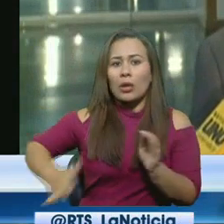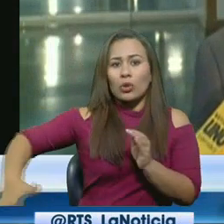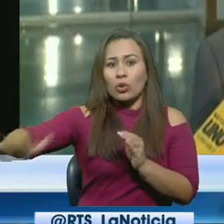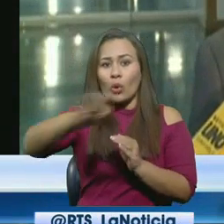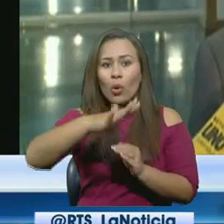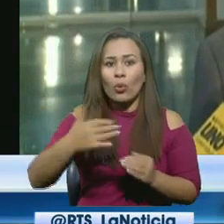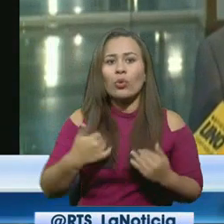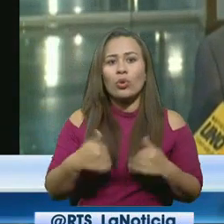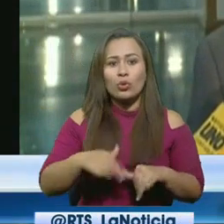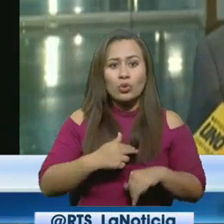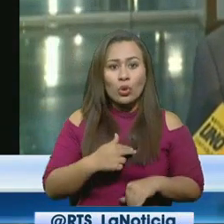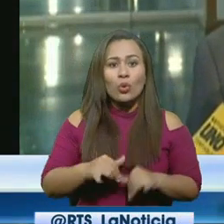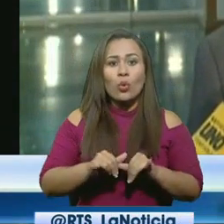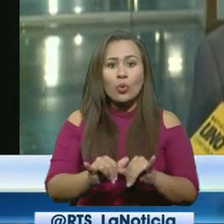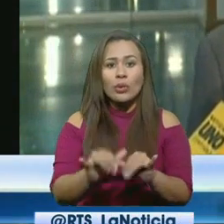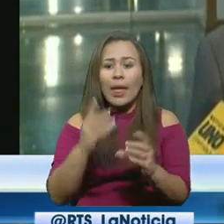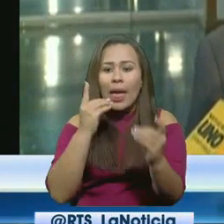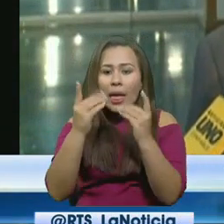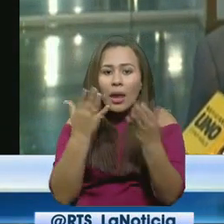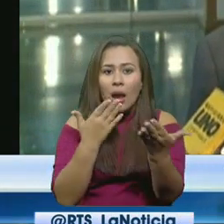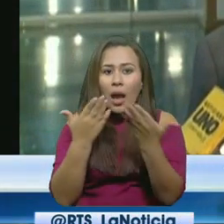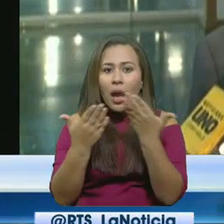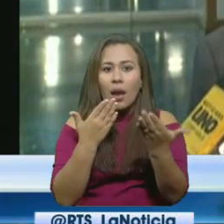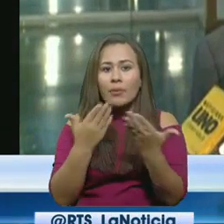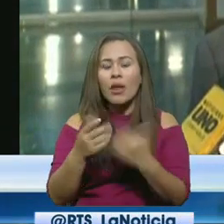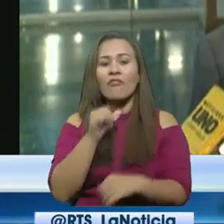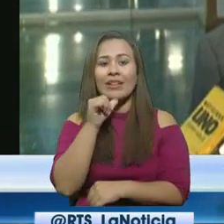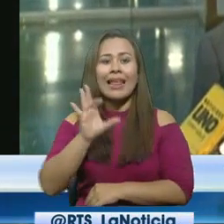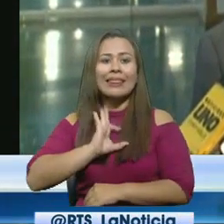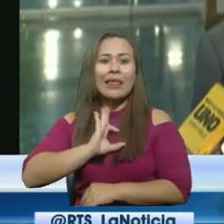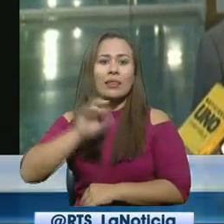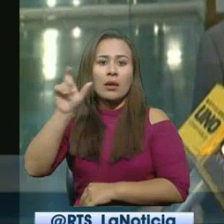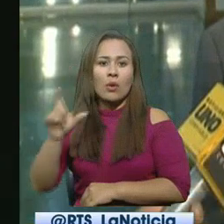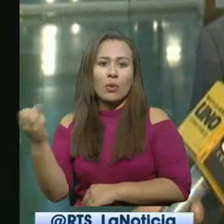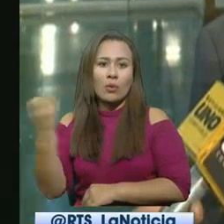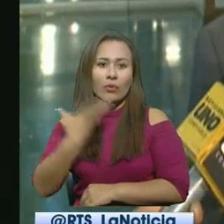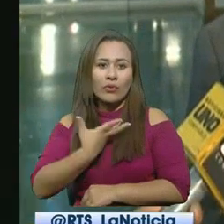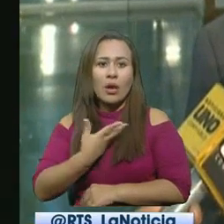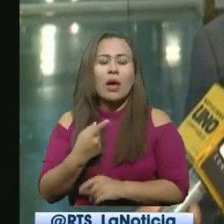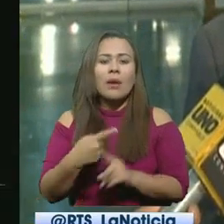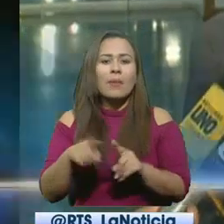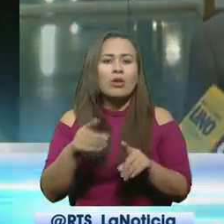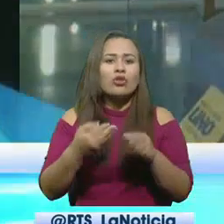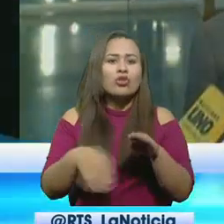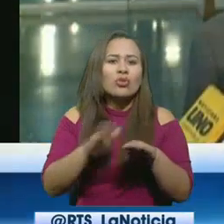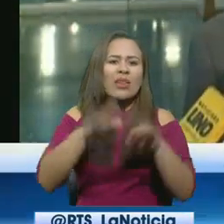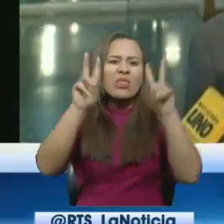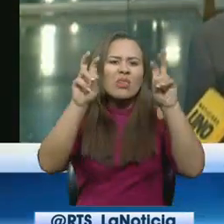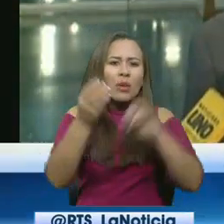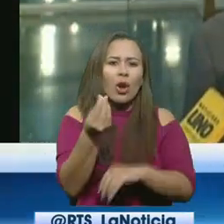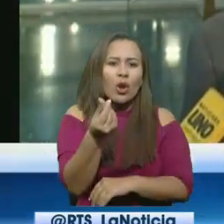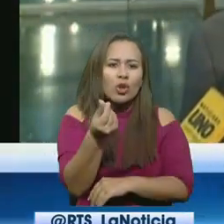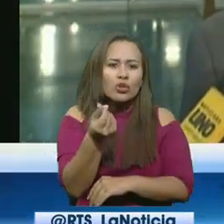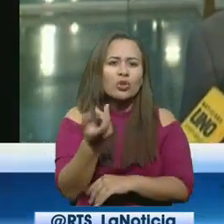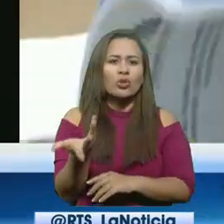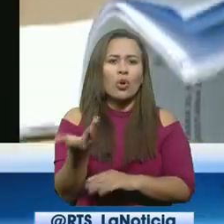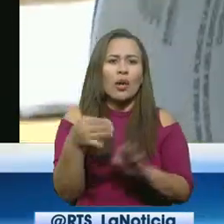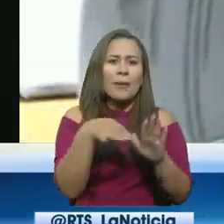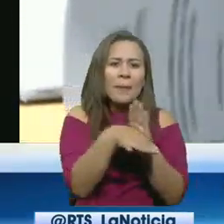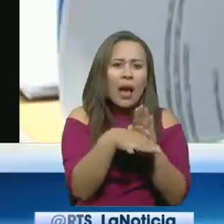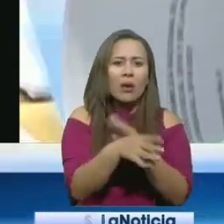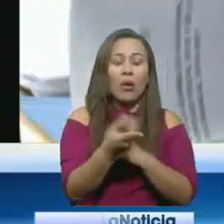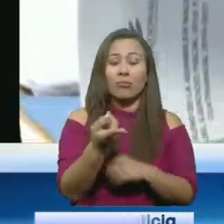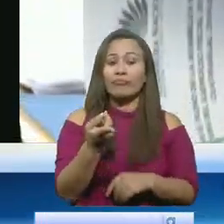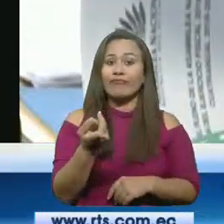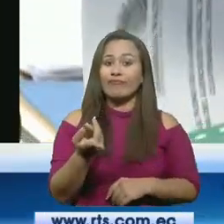el debate, estamos esperando datos técnicos, pero sí vamos a plantear alguna normativa respecto al costo de los servicios financieros que nos cobra la banca. Cosa